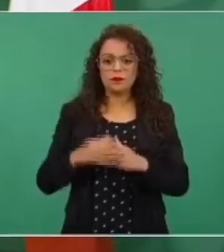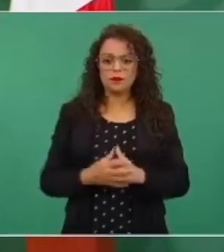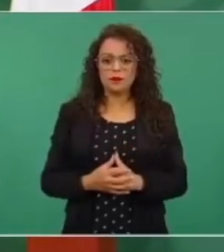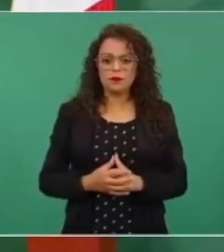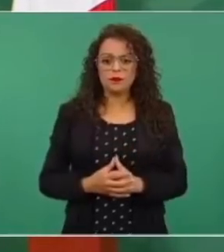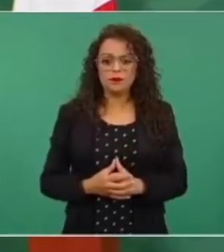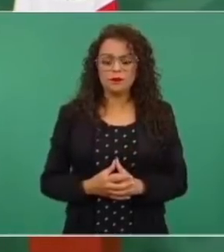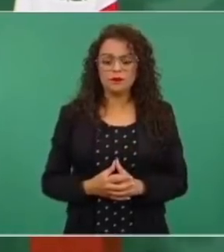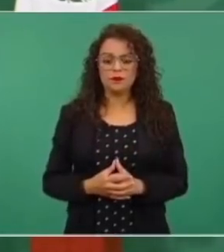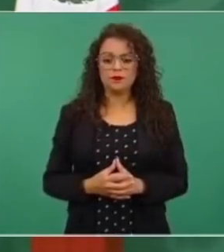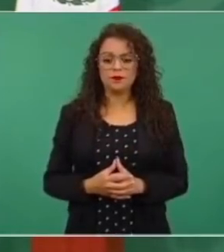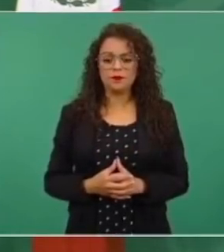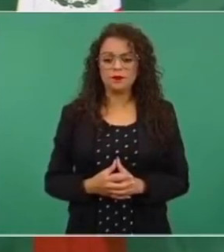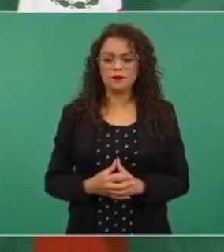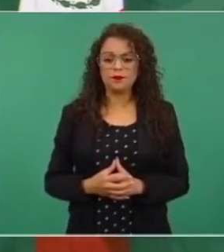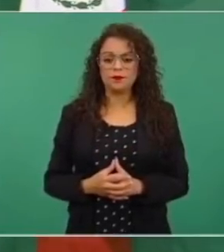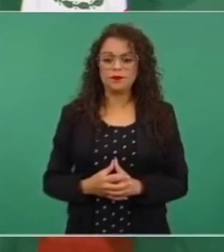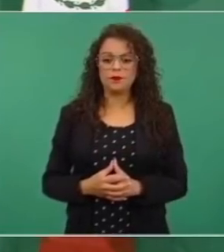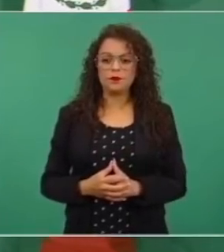que han